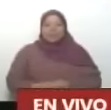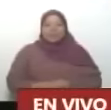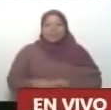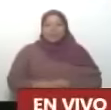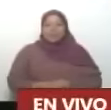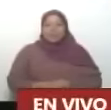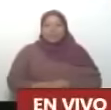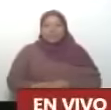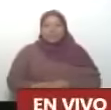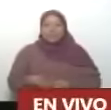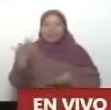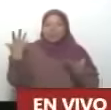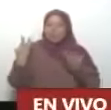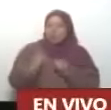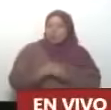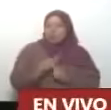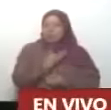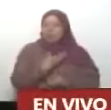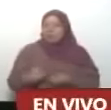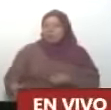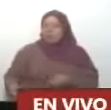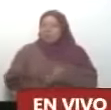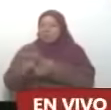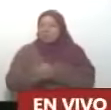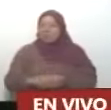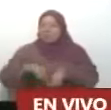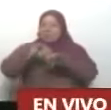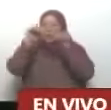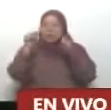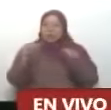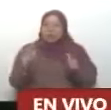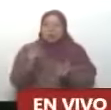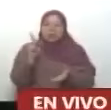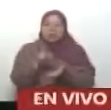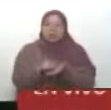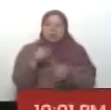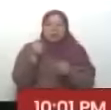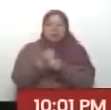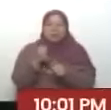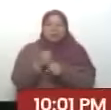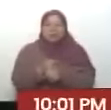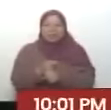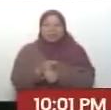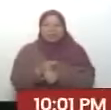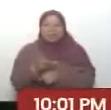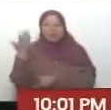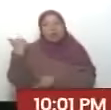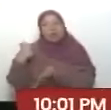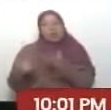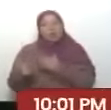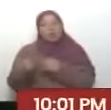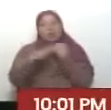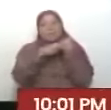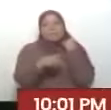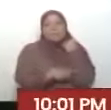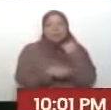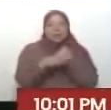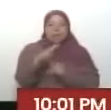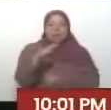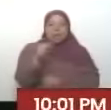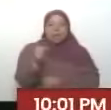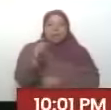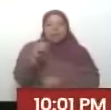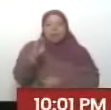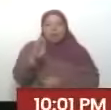estar en este programa con todos estos compañeros artistas que también participaron y muchos que no están aquí, como los que estuvieron en el Parque de los Caobos, en